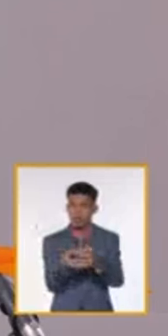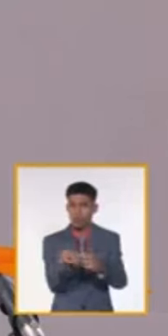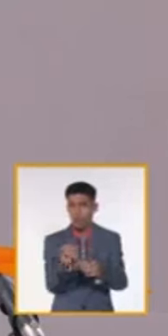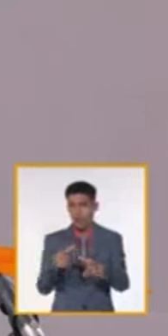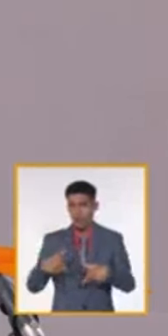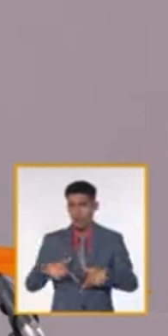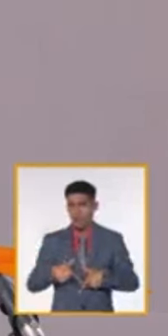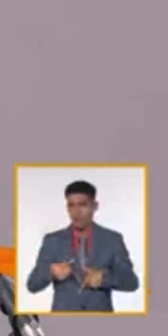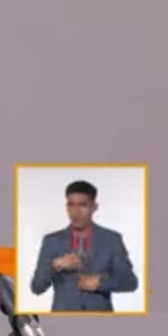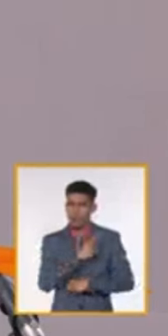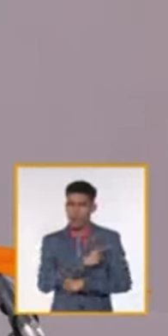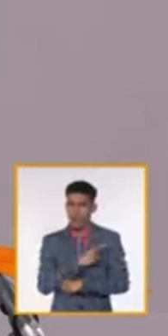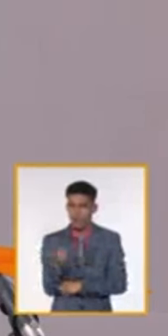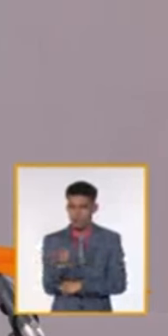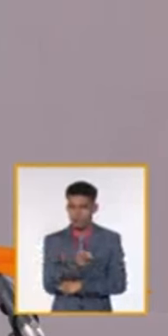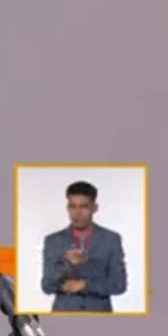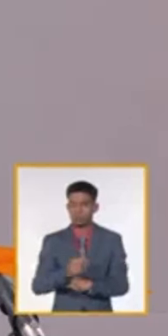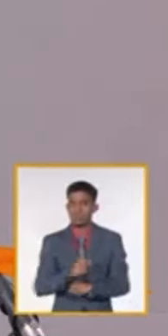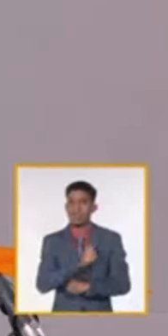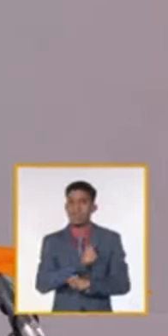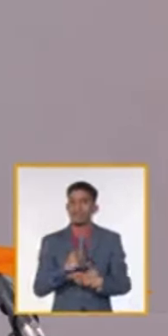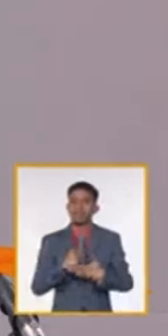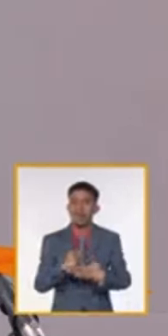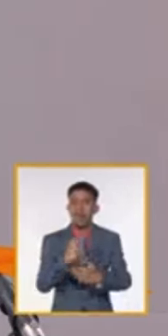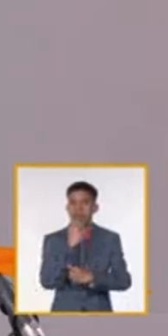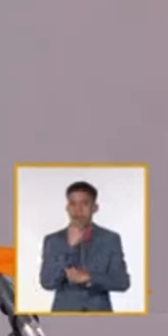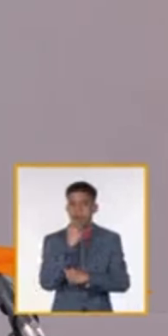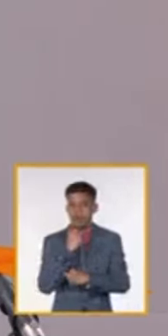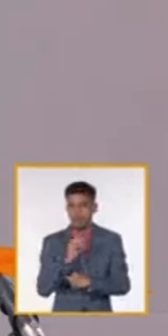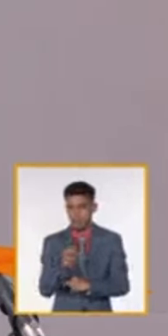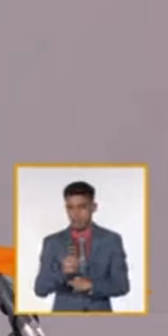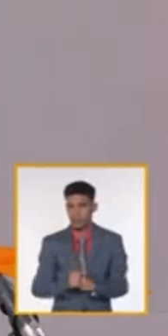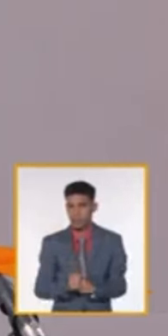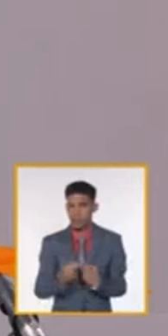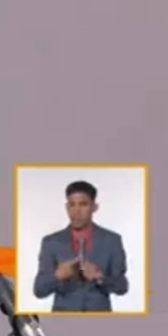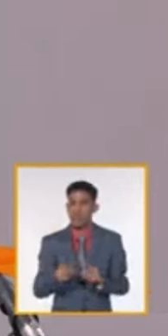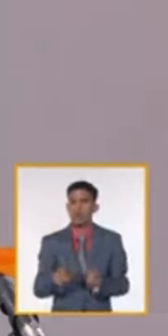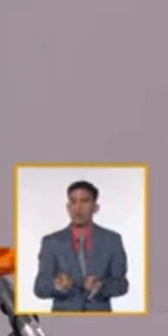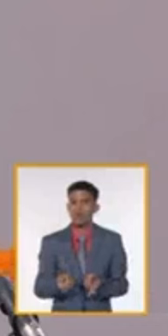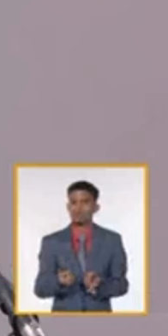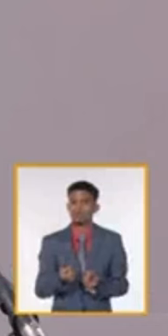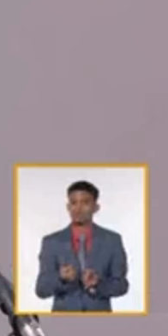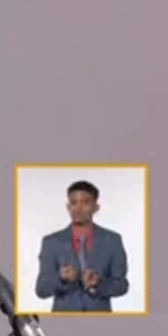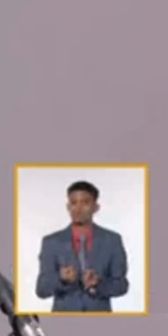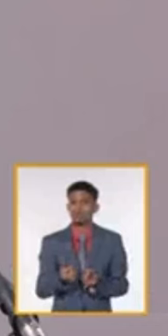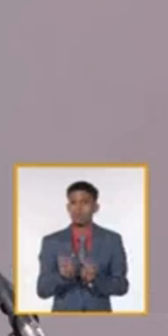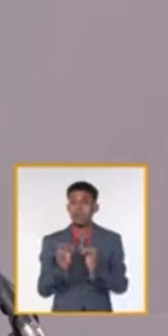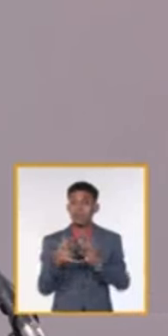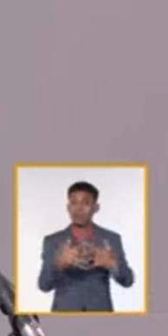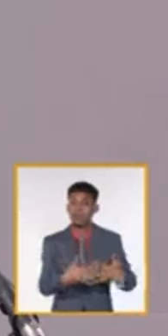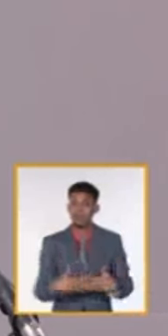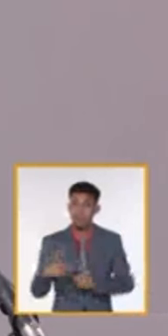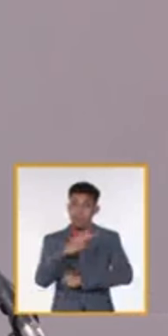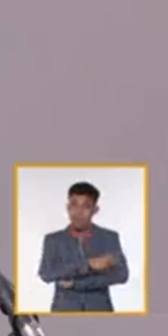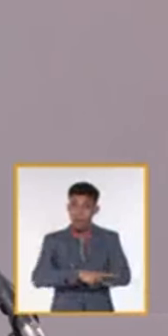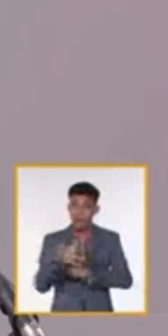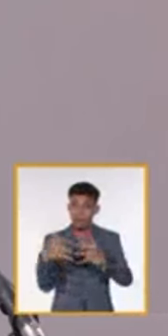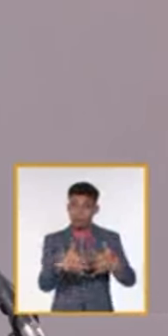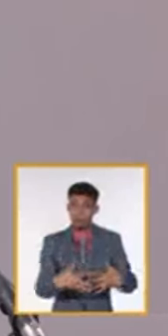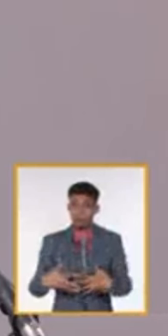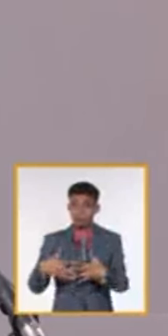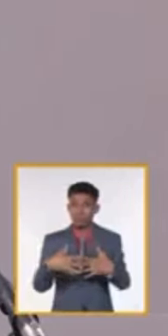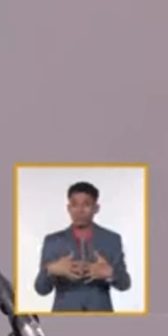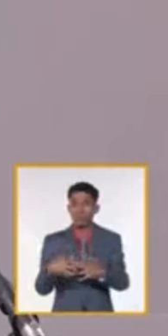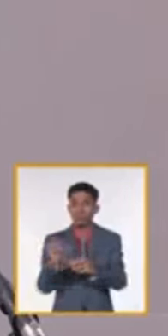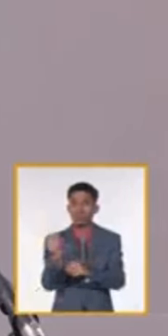Unidos. Pero hay una división, yo diría, bastante grande en la sociedad norteamericana, que muchos